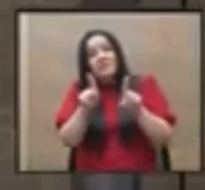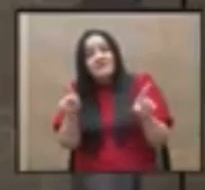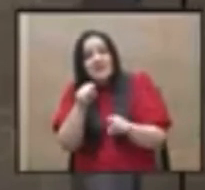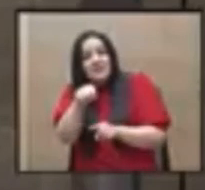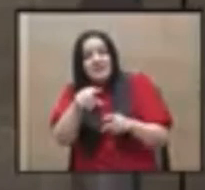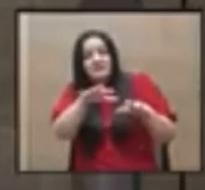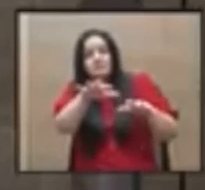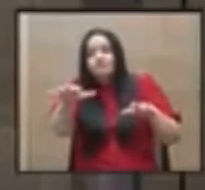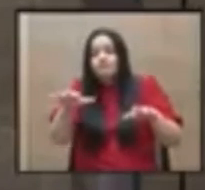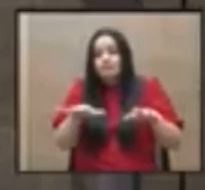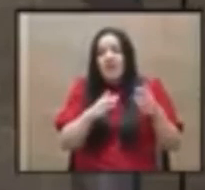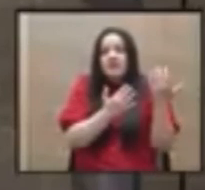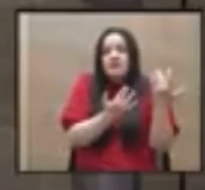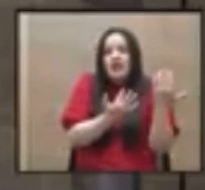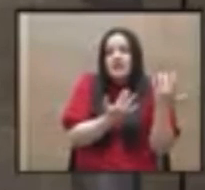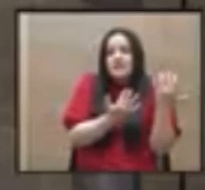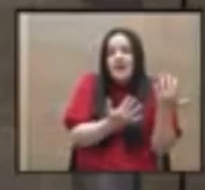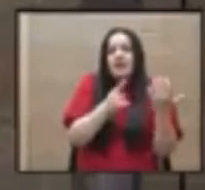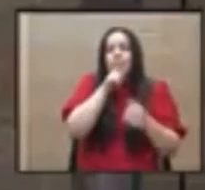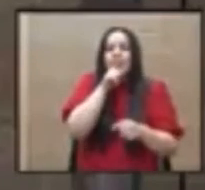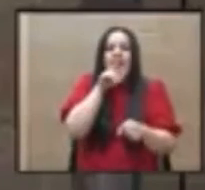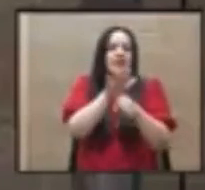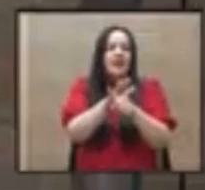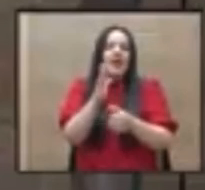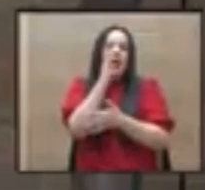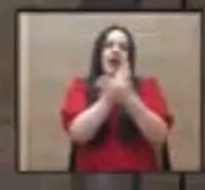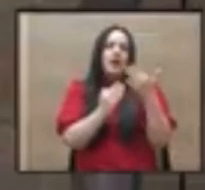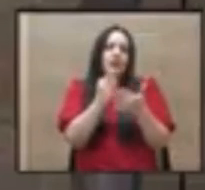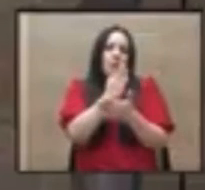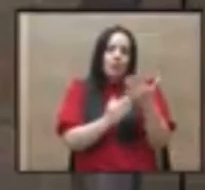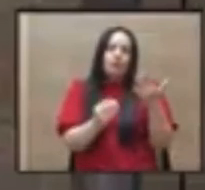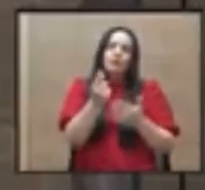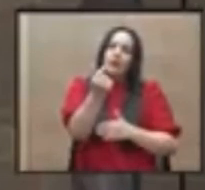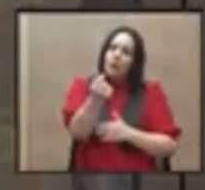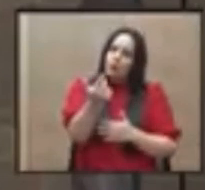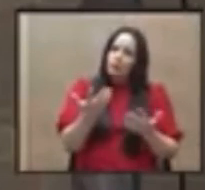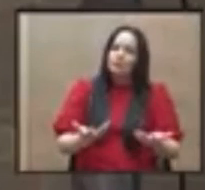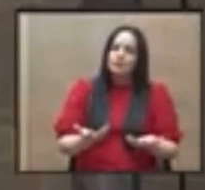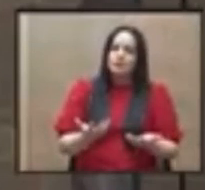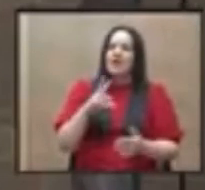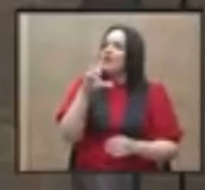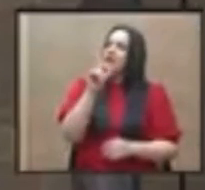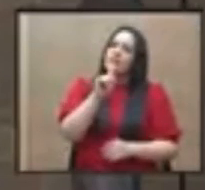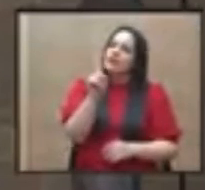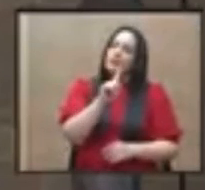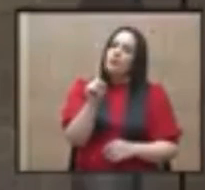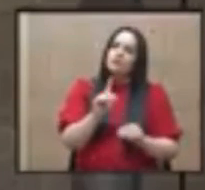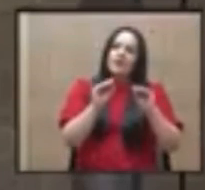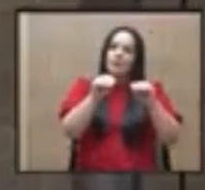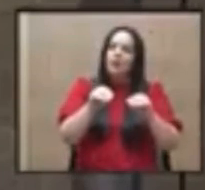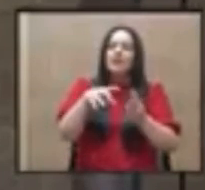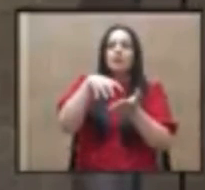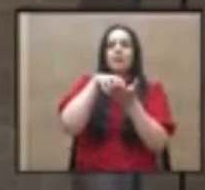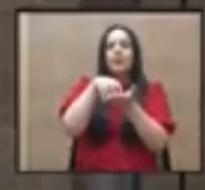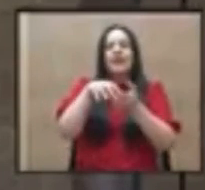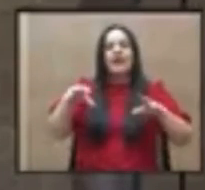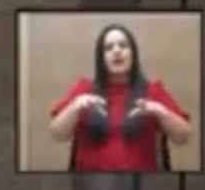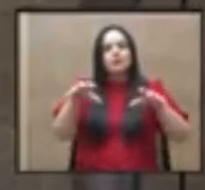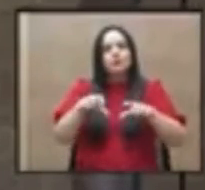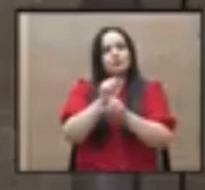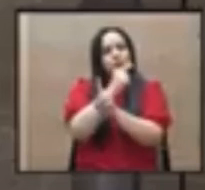siguen esperando que se les garantice ciertos recursos y no se pone en duda la acción social que